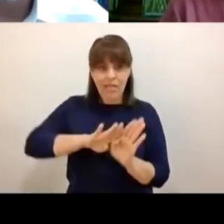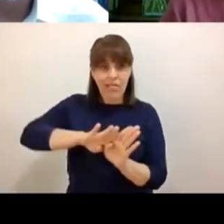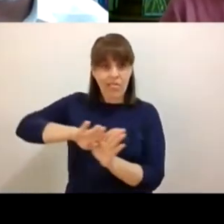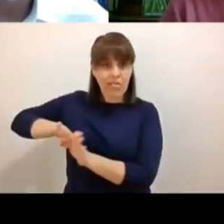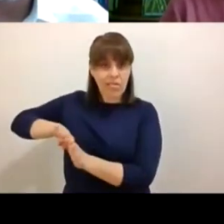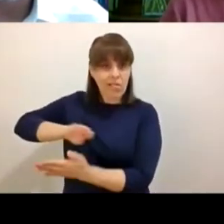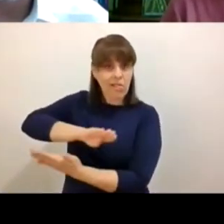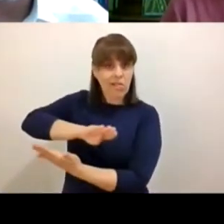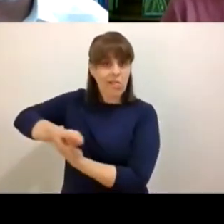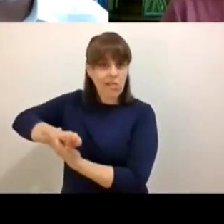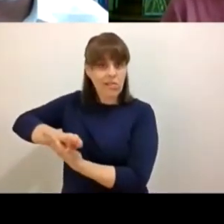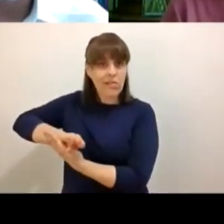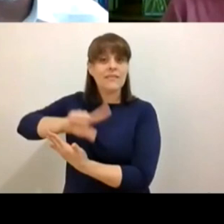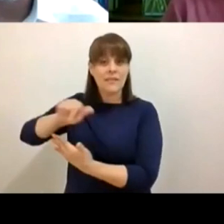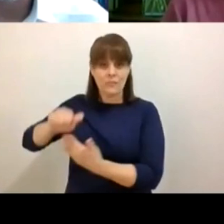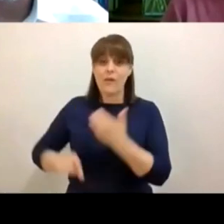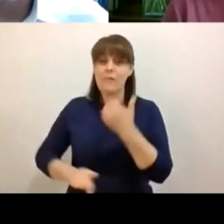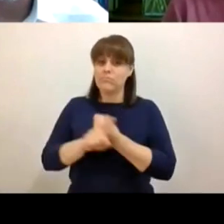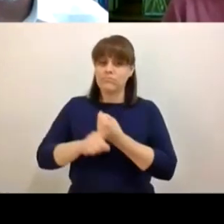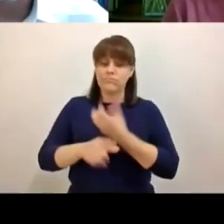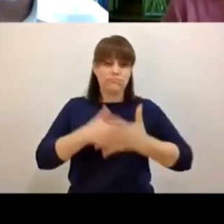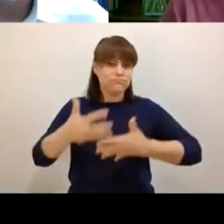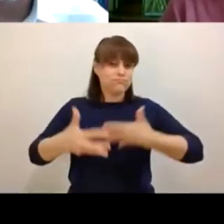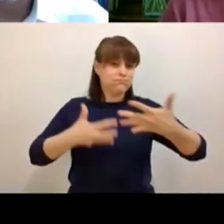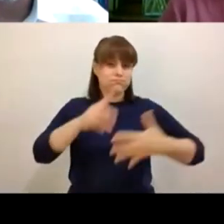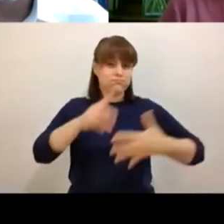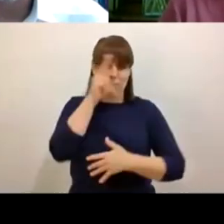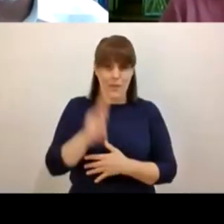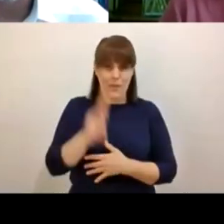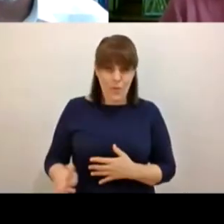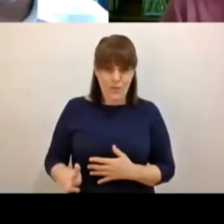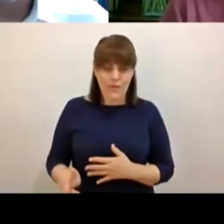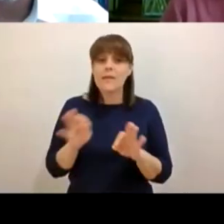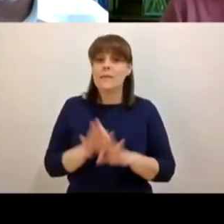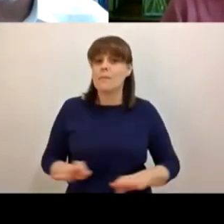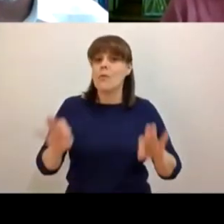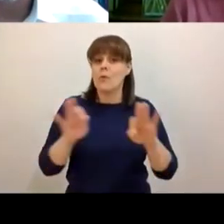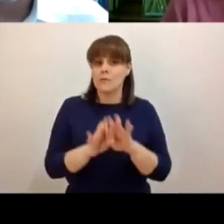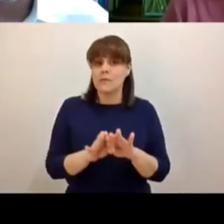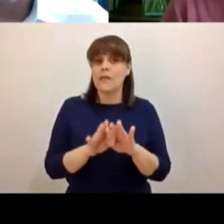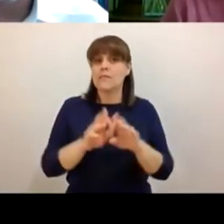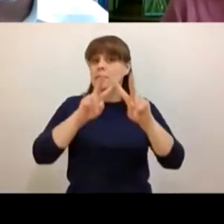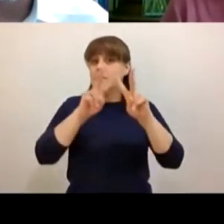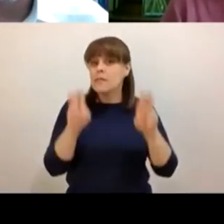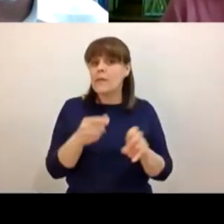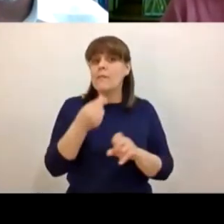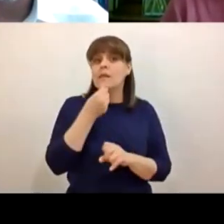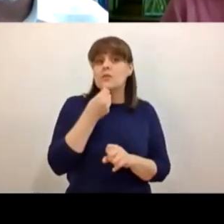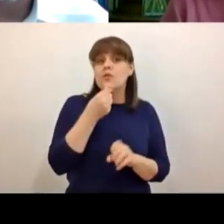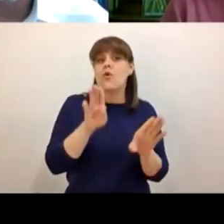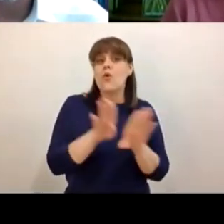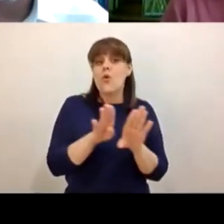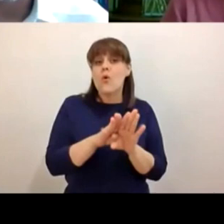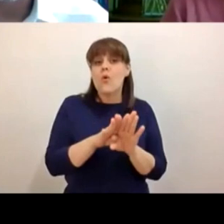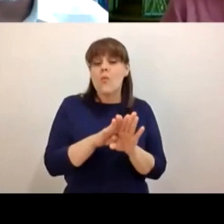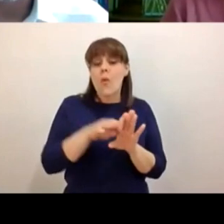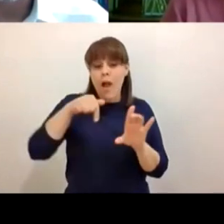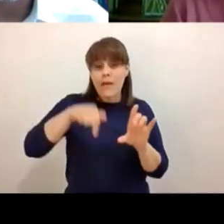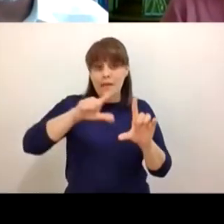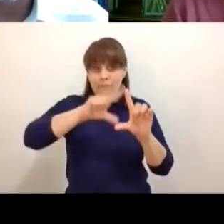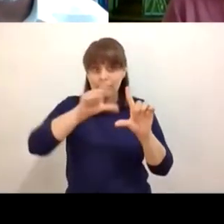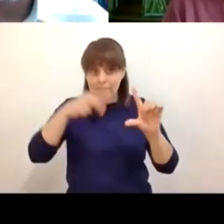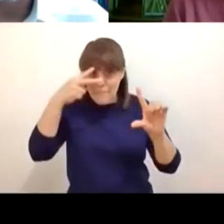hablar de los temas de cómo los niños están en nuestro país y las niñas y los adolescentes en una